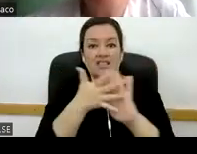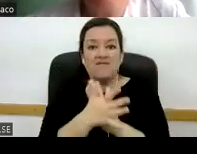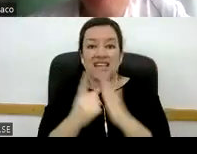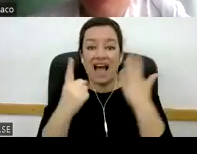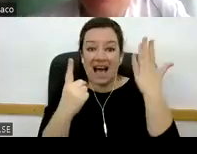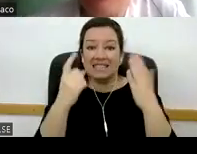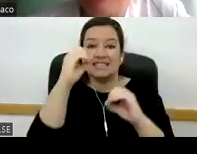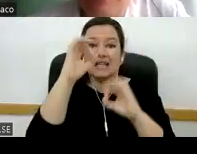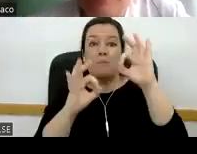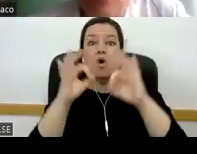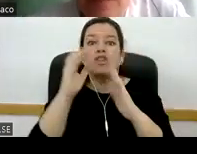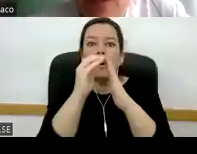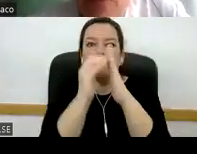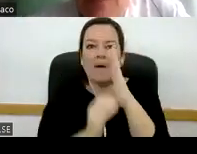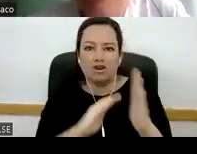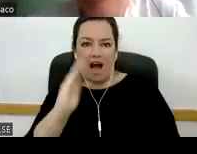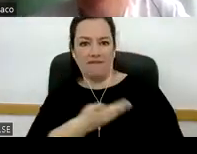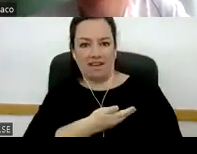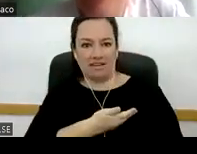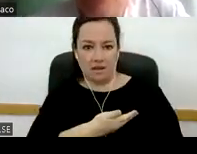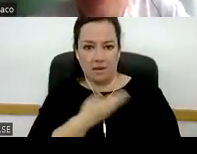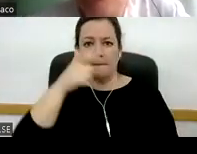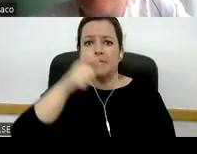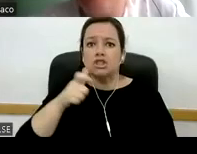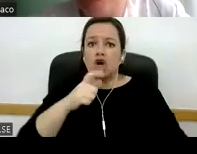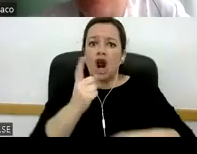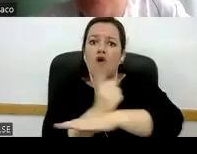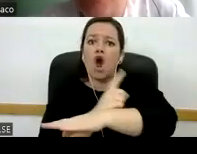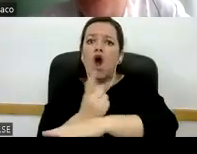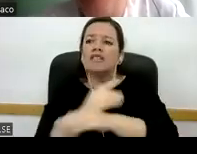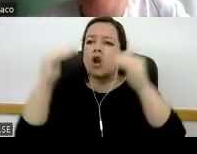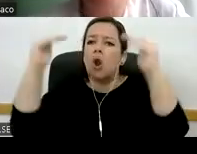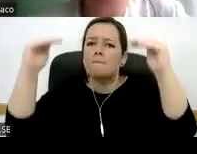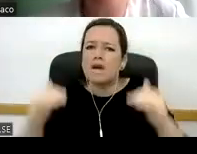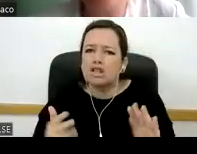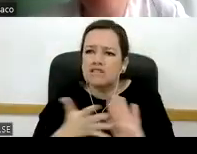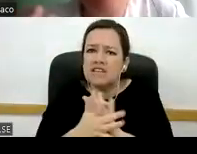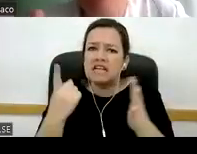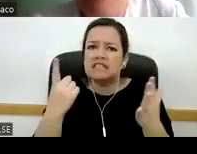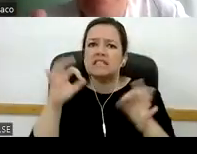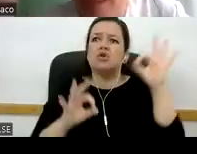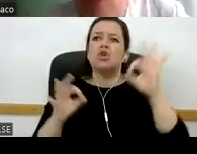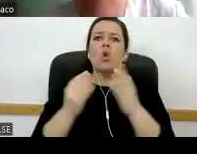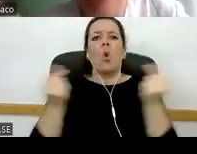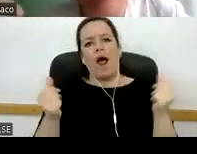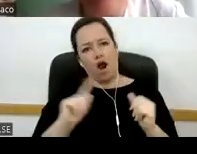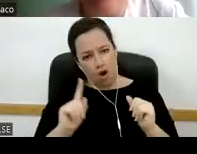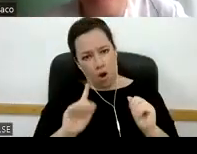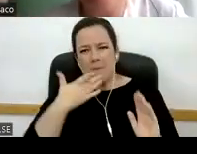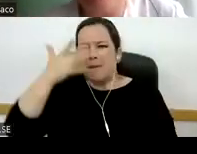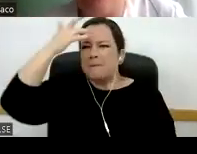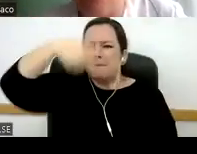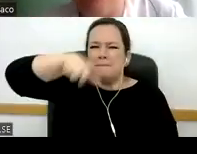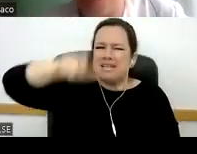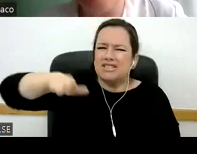cualquier persona que le disminuyas el colesterol le vas a disminuir el riesgo cardiovascular un 60%. Pero en los casos peores, en